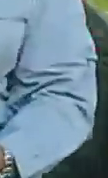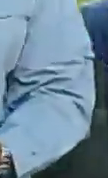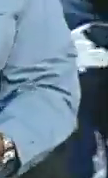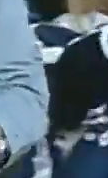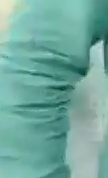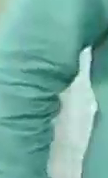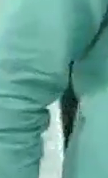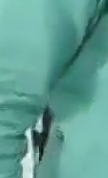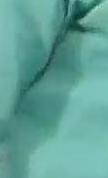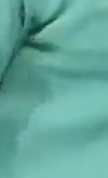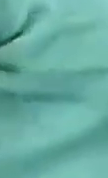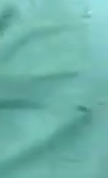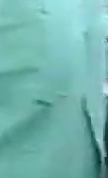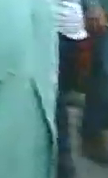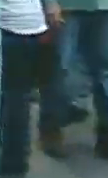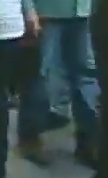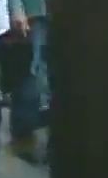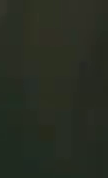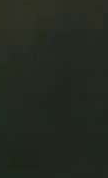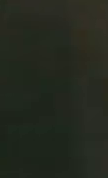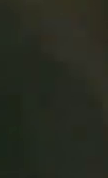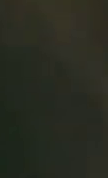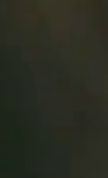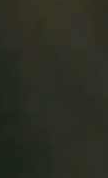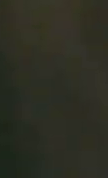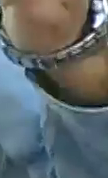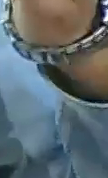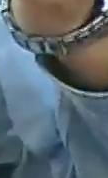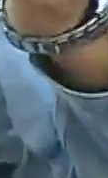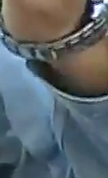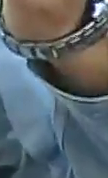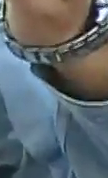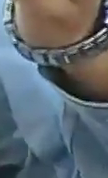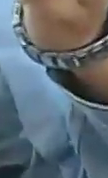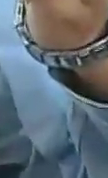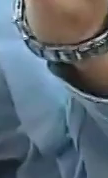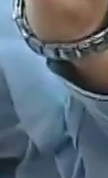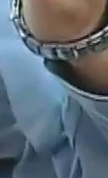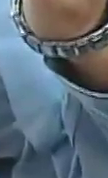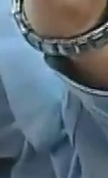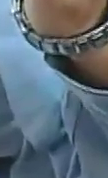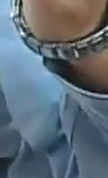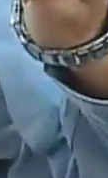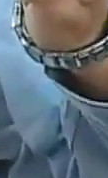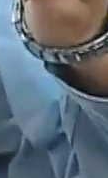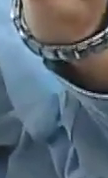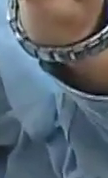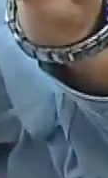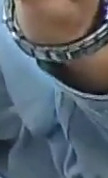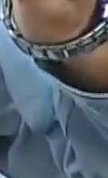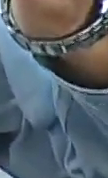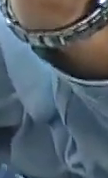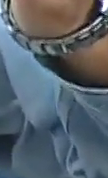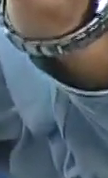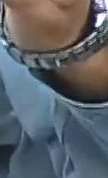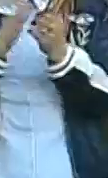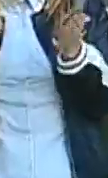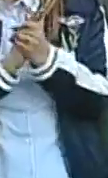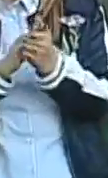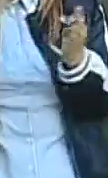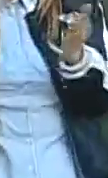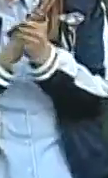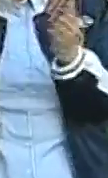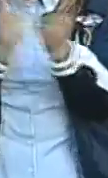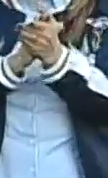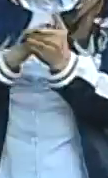Plaza Bolívar de Caracas. Una jornada además que fue convocada por el propio presidente de la República. Lo pueden apreciar allí el nombre de